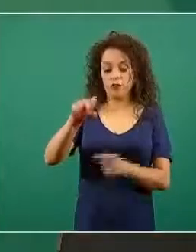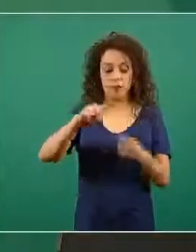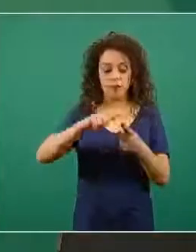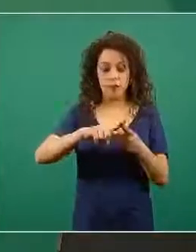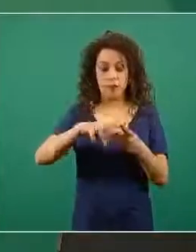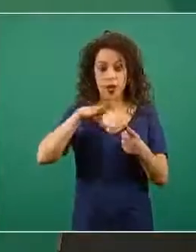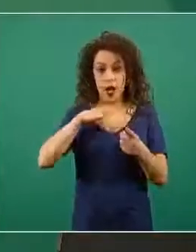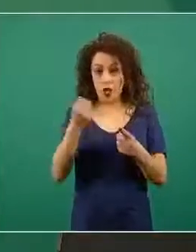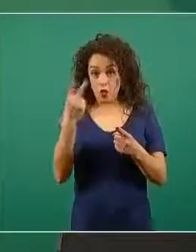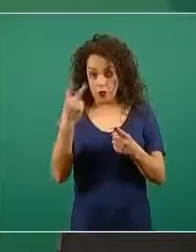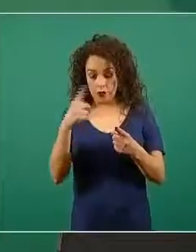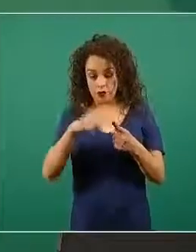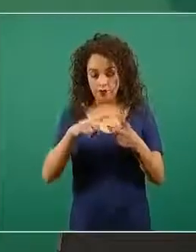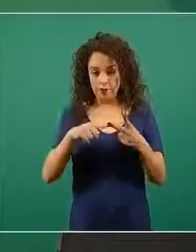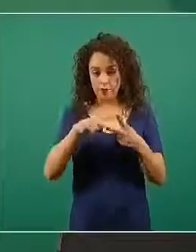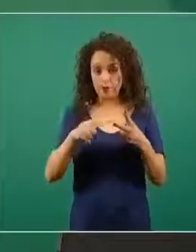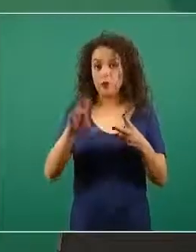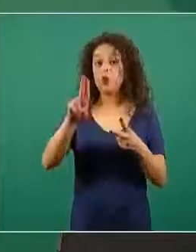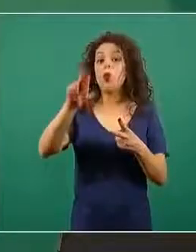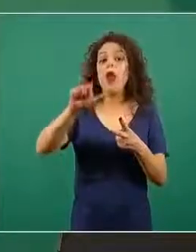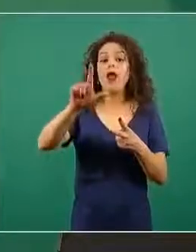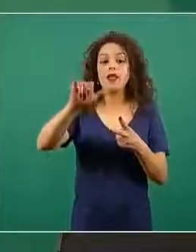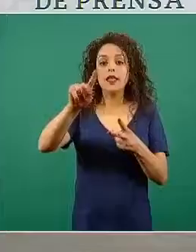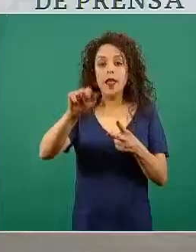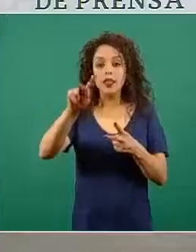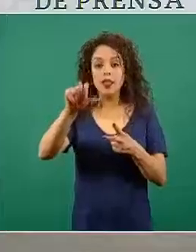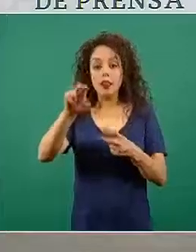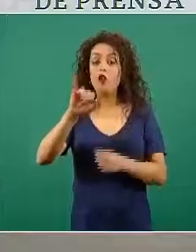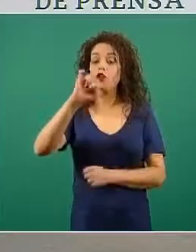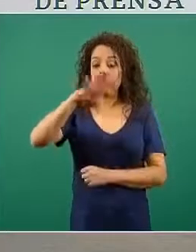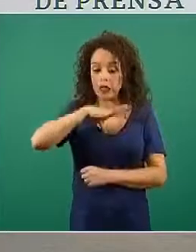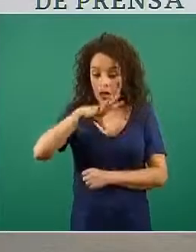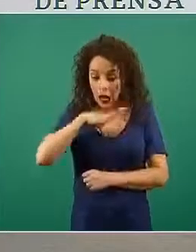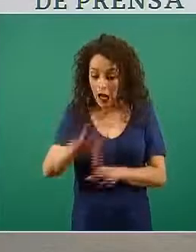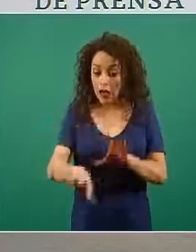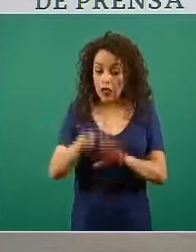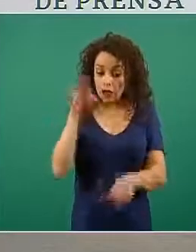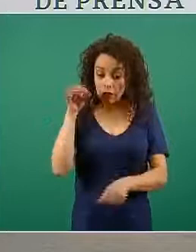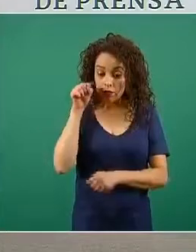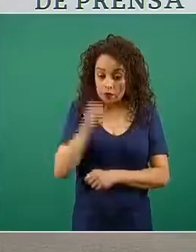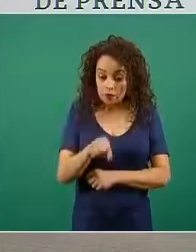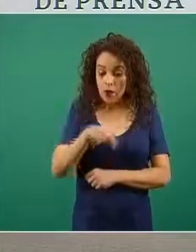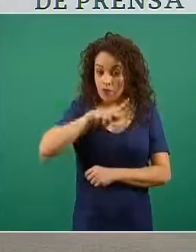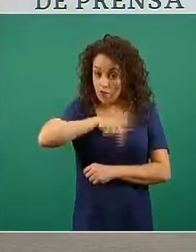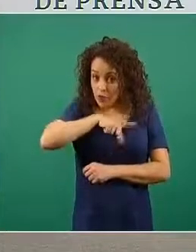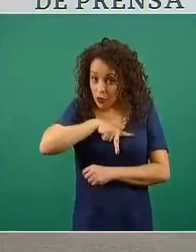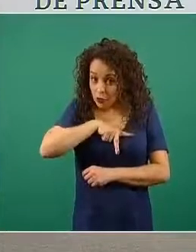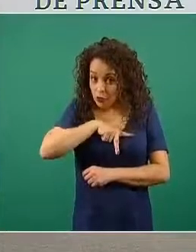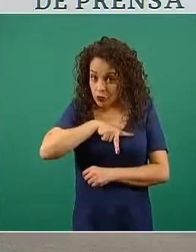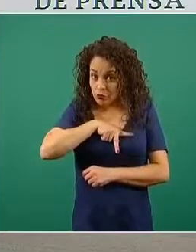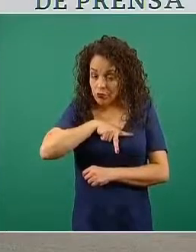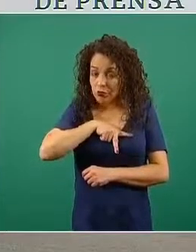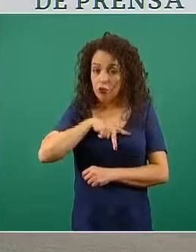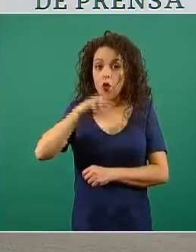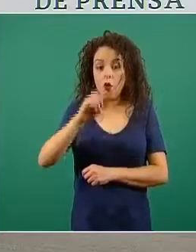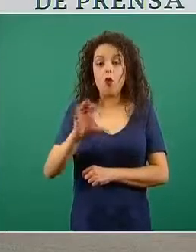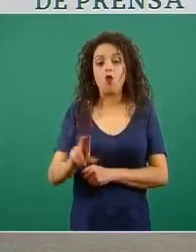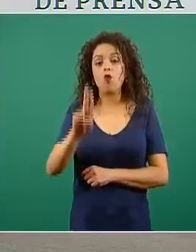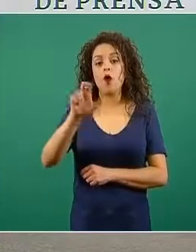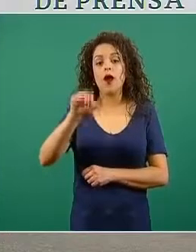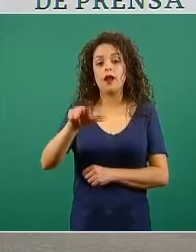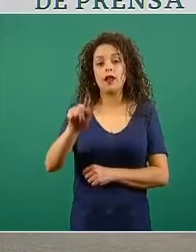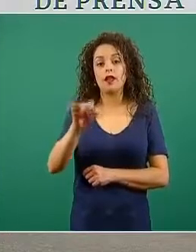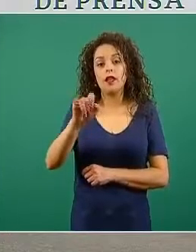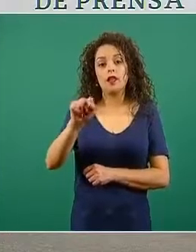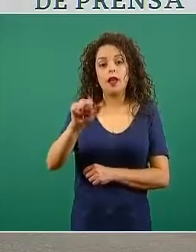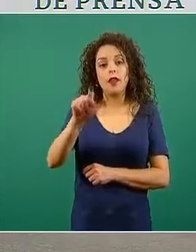PCR. El cualitativo, que te dice si encontré o no encontré trazas del virus, y el cuantitativo,